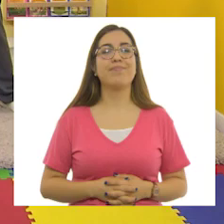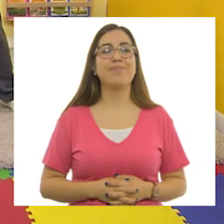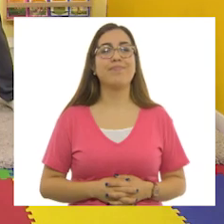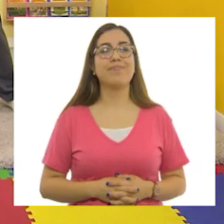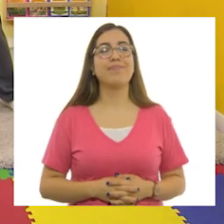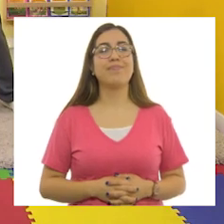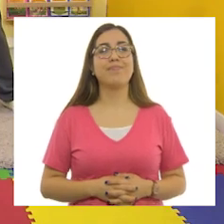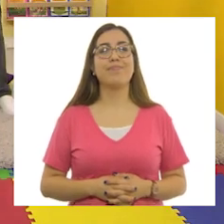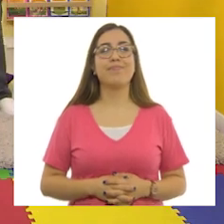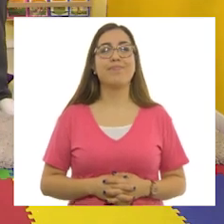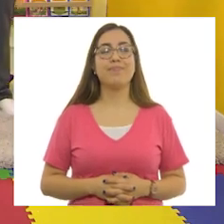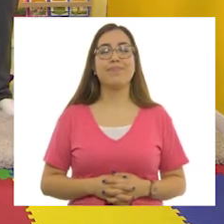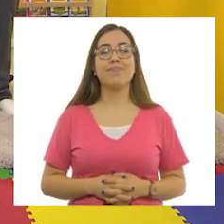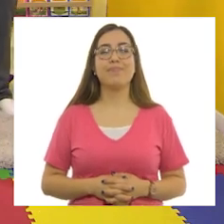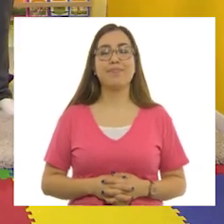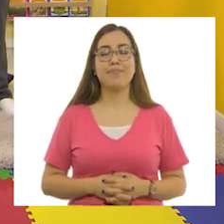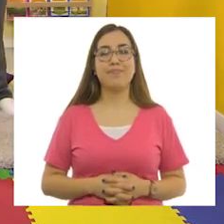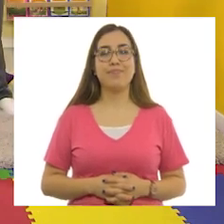gracias